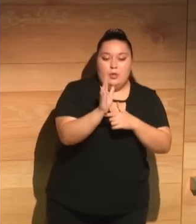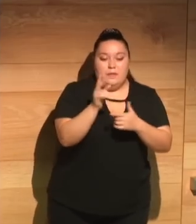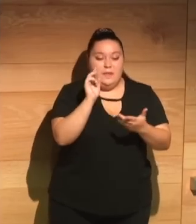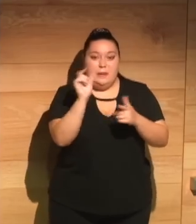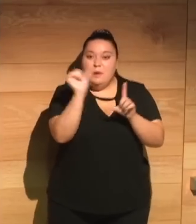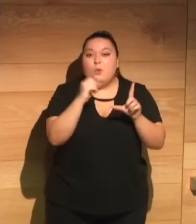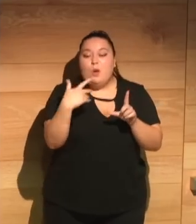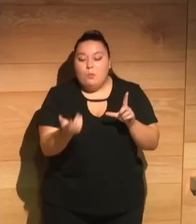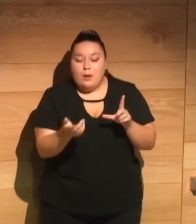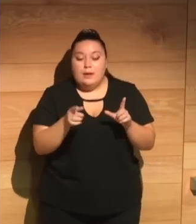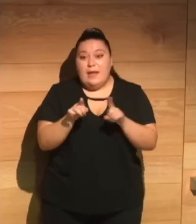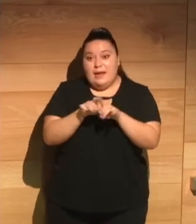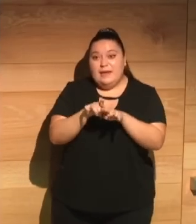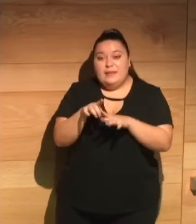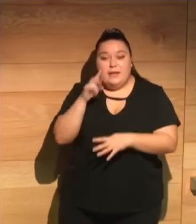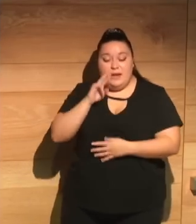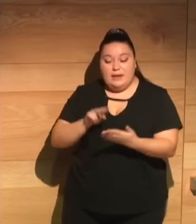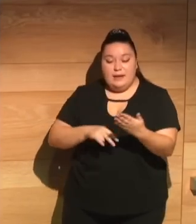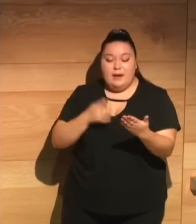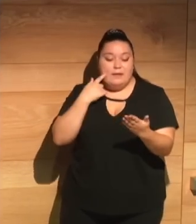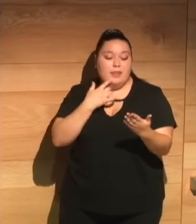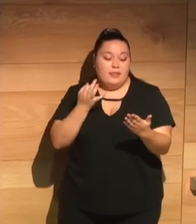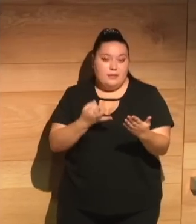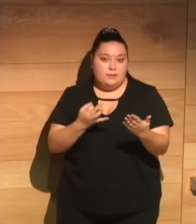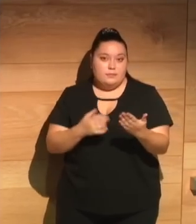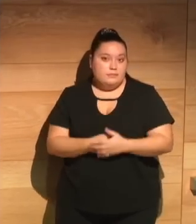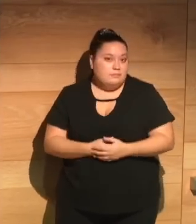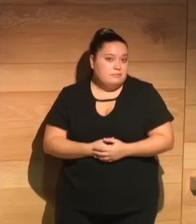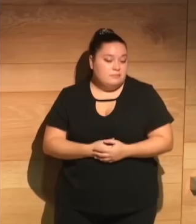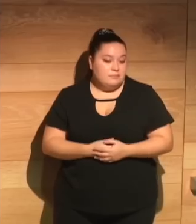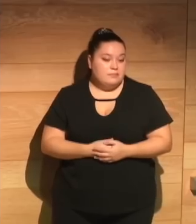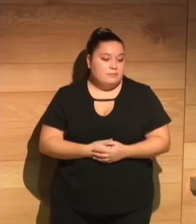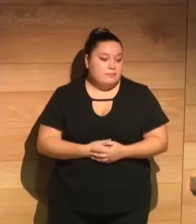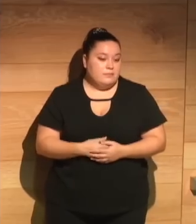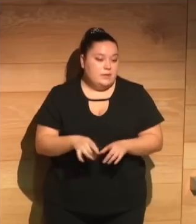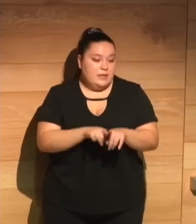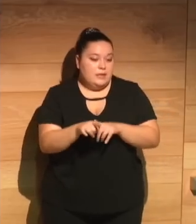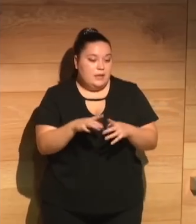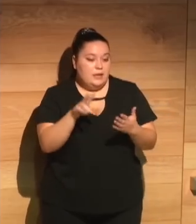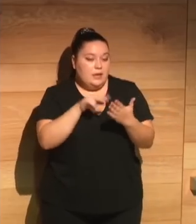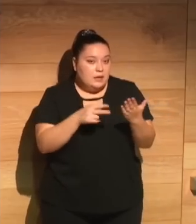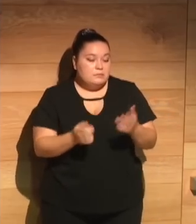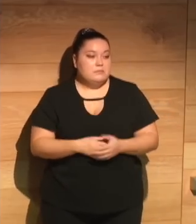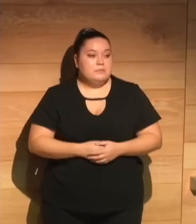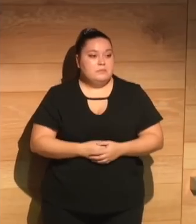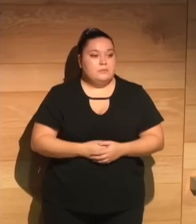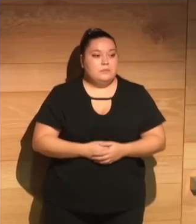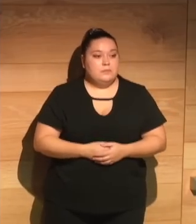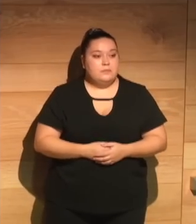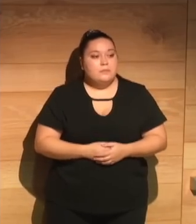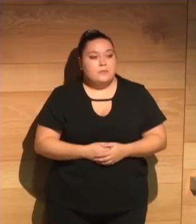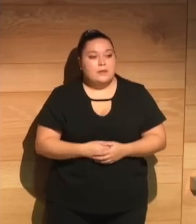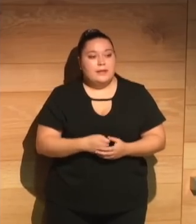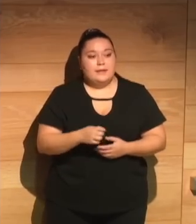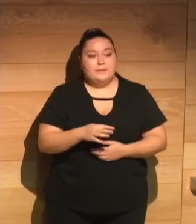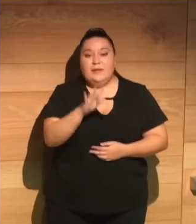Es leer la crítica, a ver qué han dicho las personas. Todas las cosas que hacen falta para... Buscar que en el